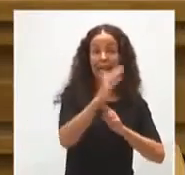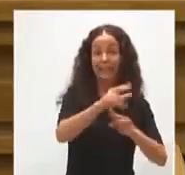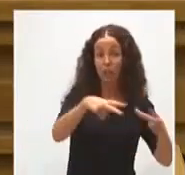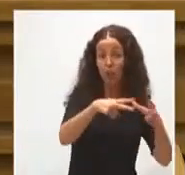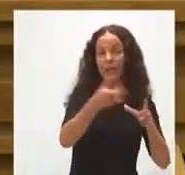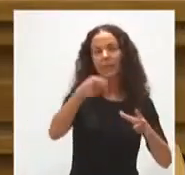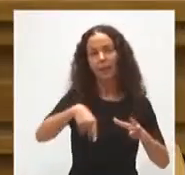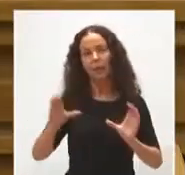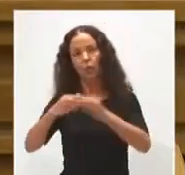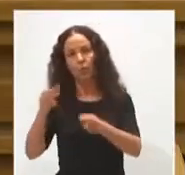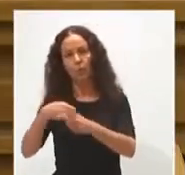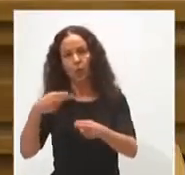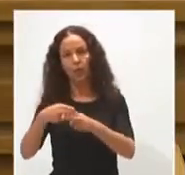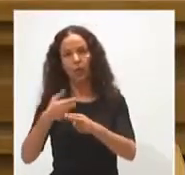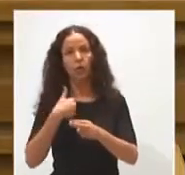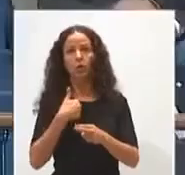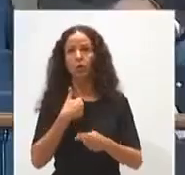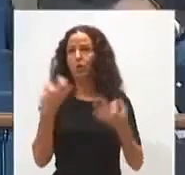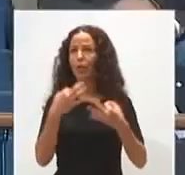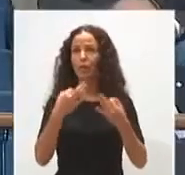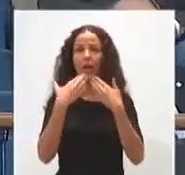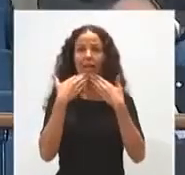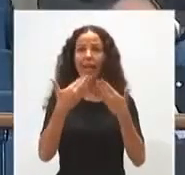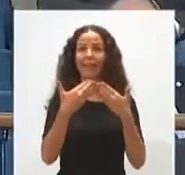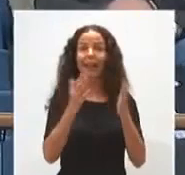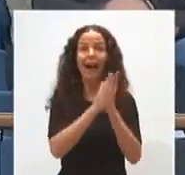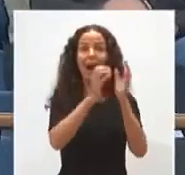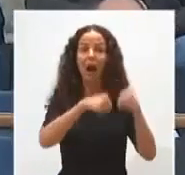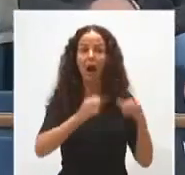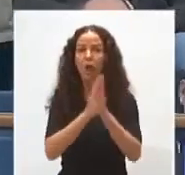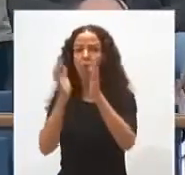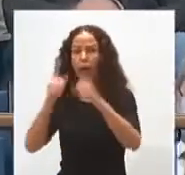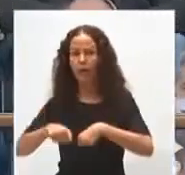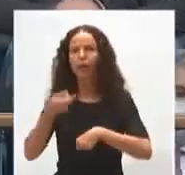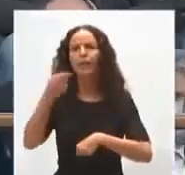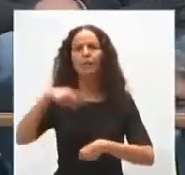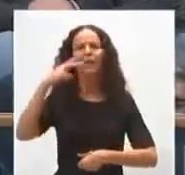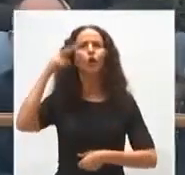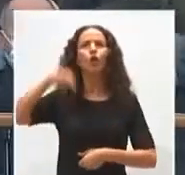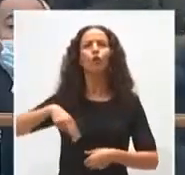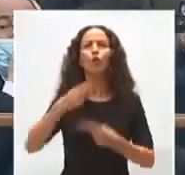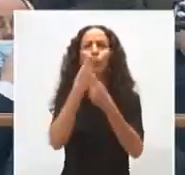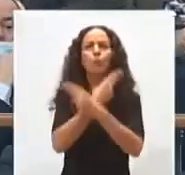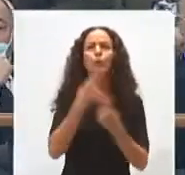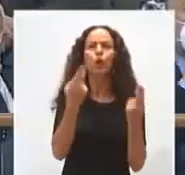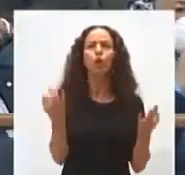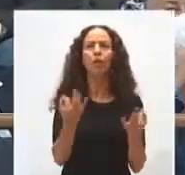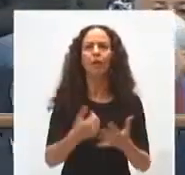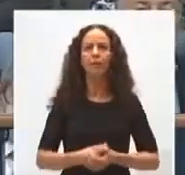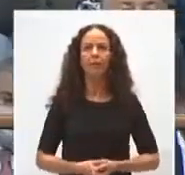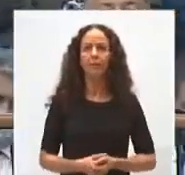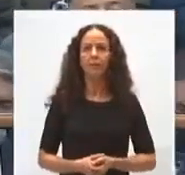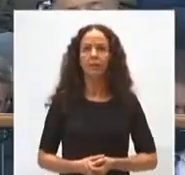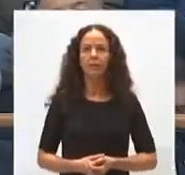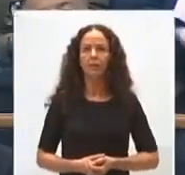tengo que agradecer no solo los acuerdos sino que se haya reconocido en público aunque no